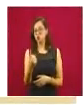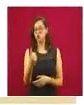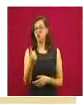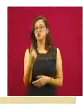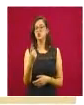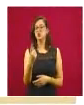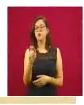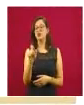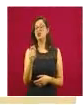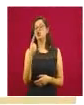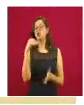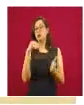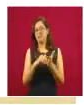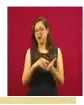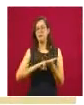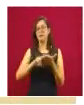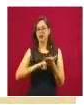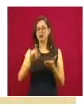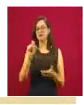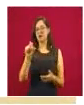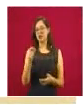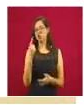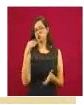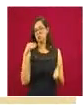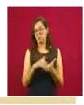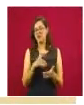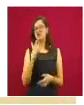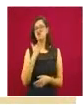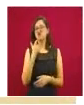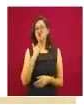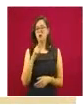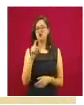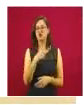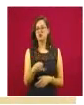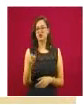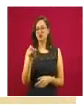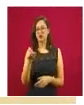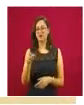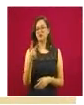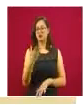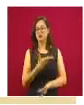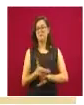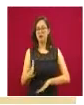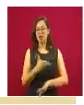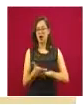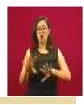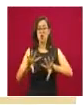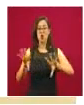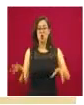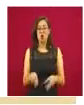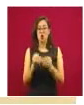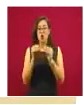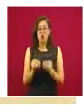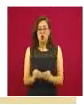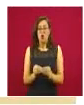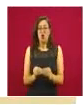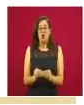créditos verdes, 21.000 rojos, 222 conmemorativos. Es una bolsa de 2.300 millones de pesos